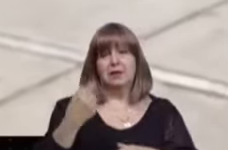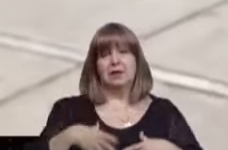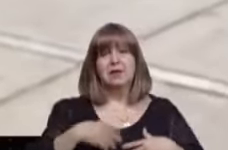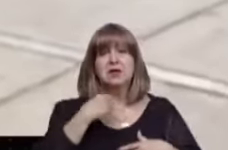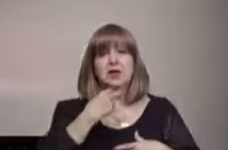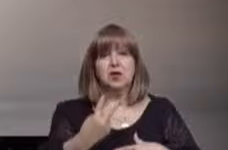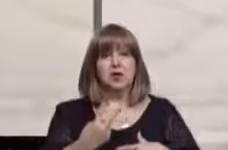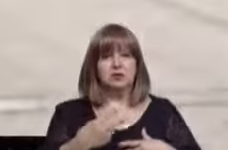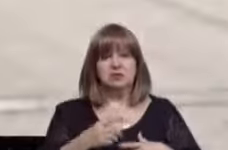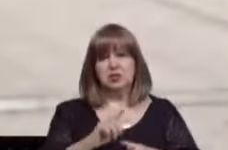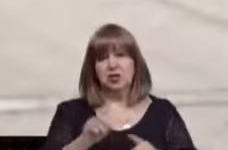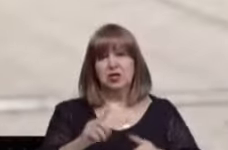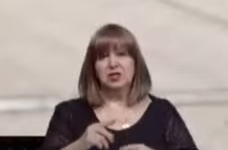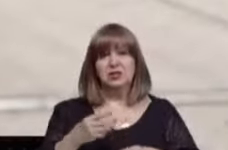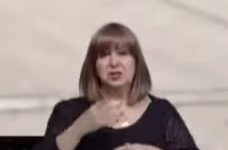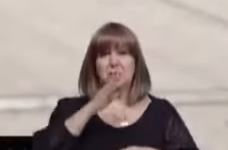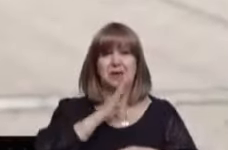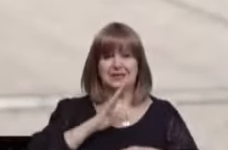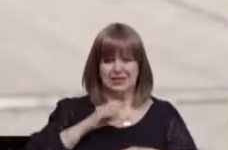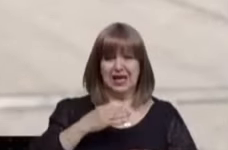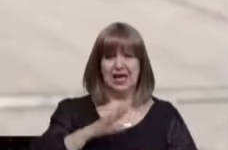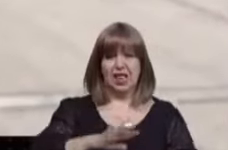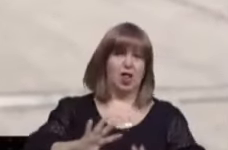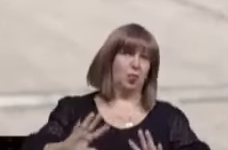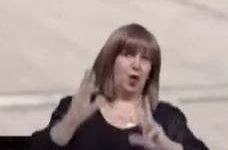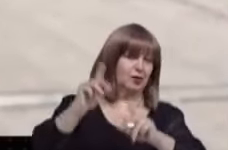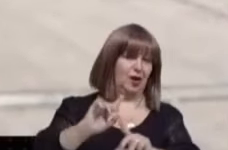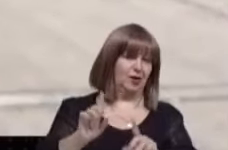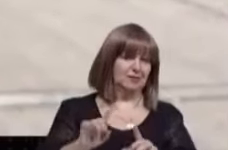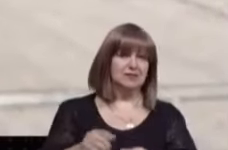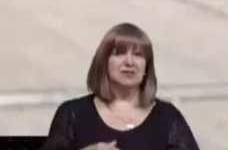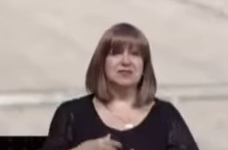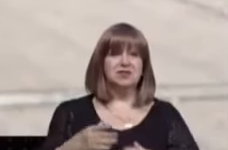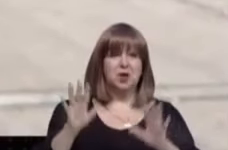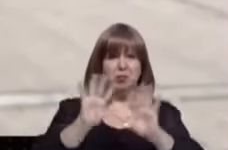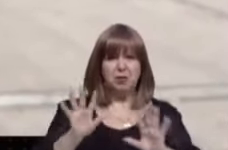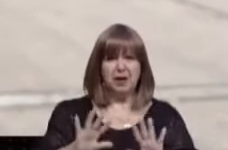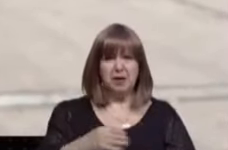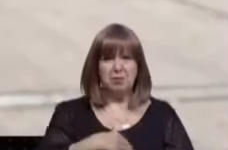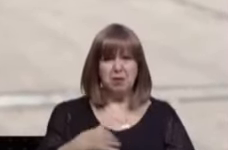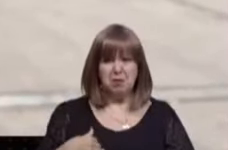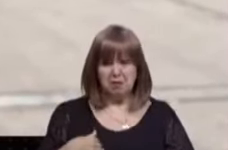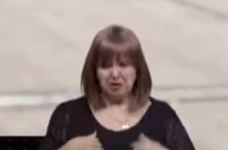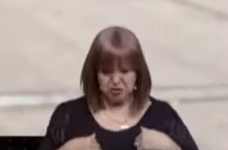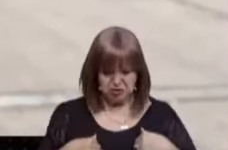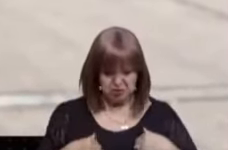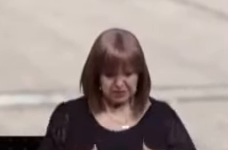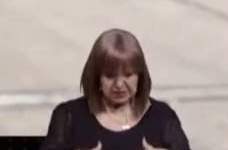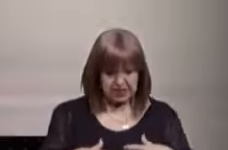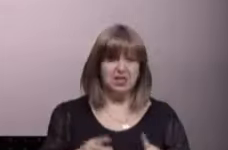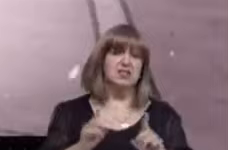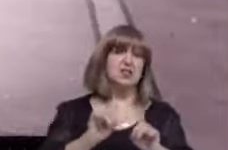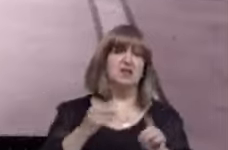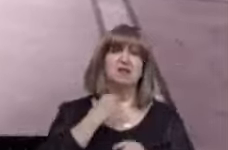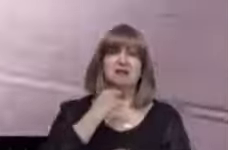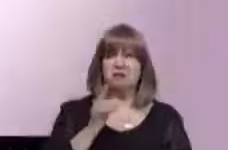mucha paciencia con los niños. No siento que estoy preparada para ser madre y tampoco es algo que piensen, ay, quiero tener mi